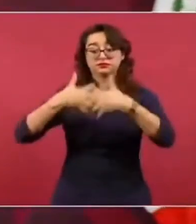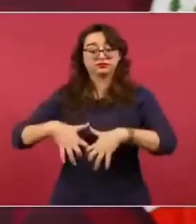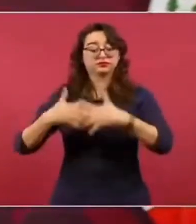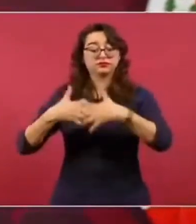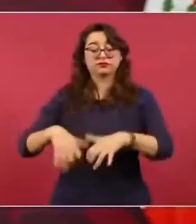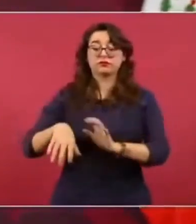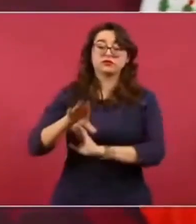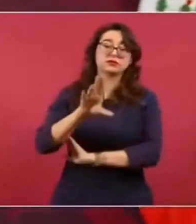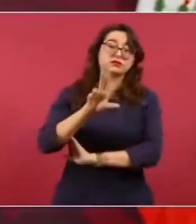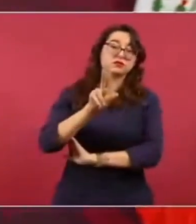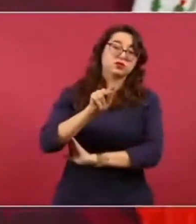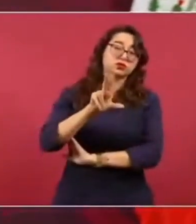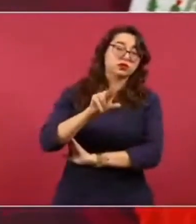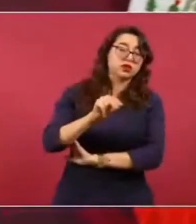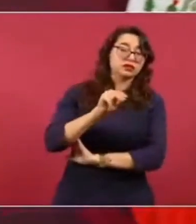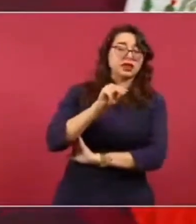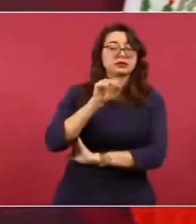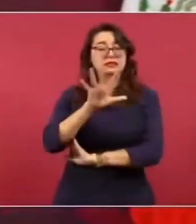de